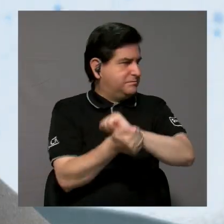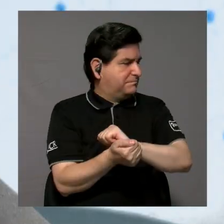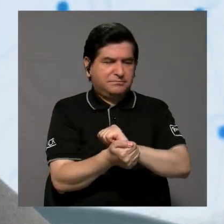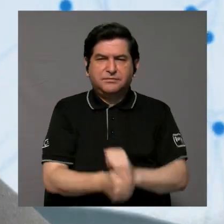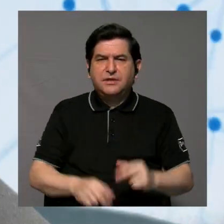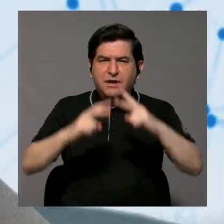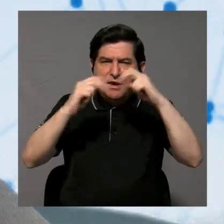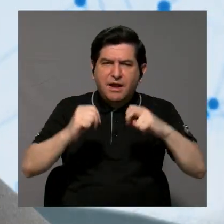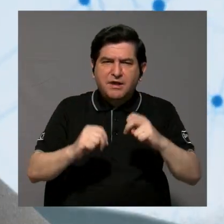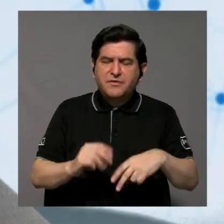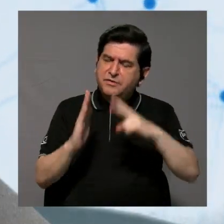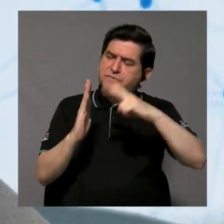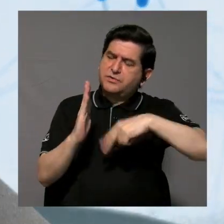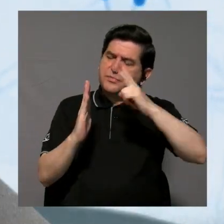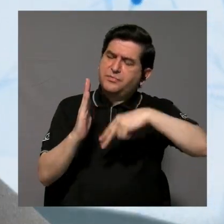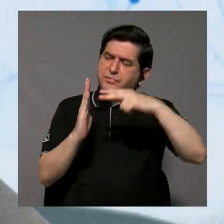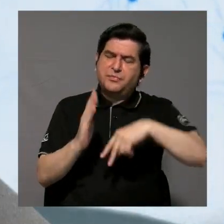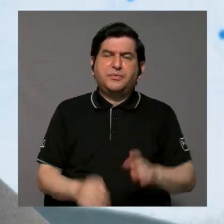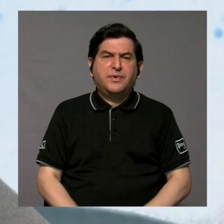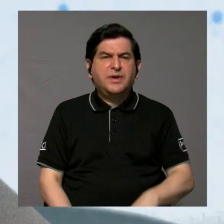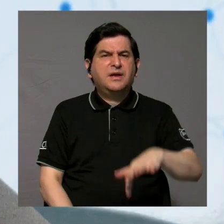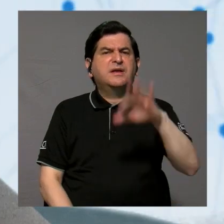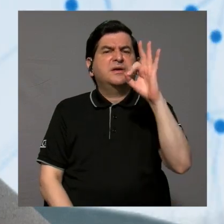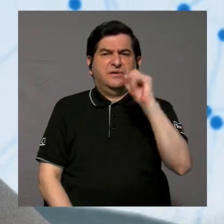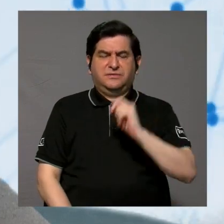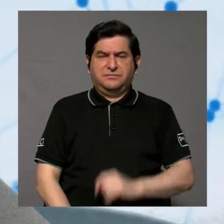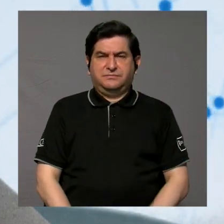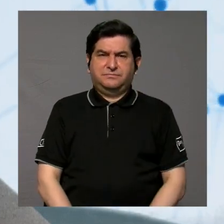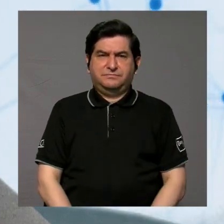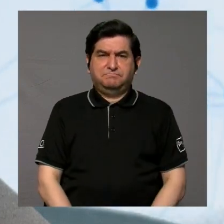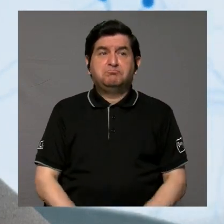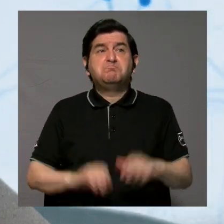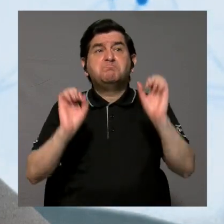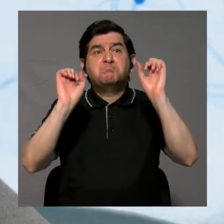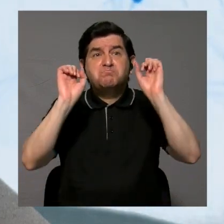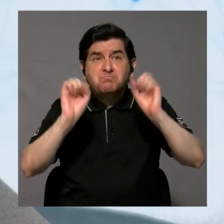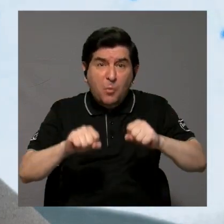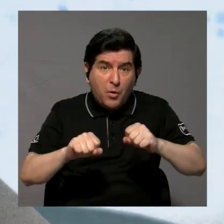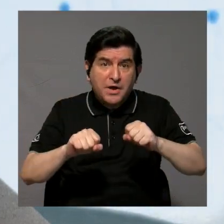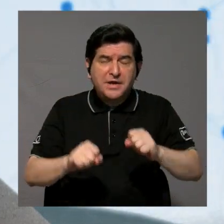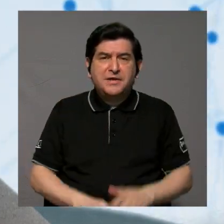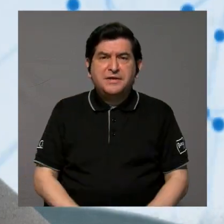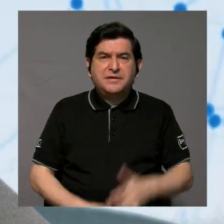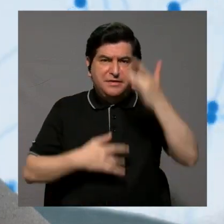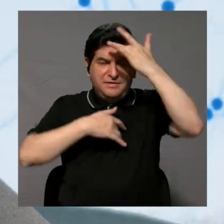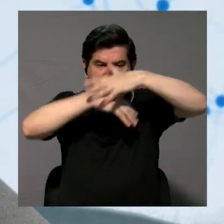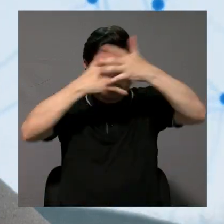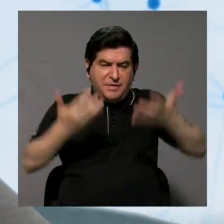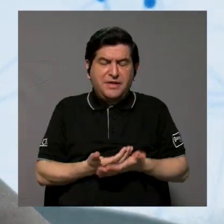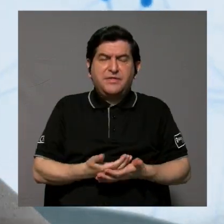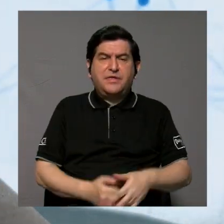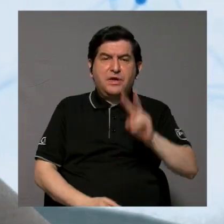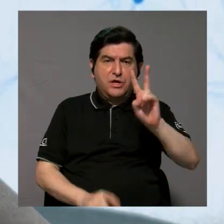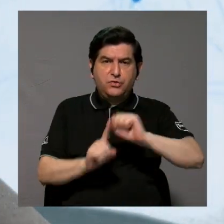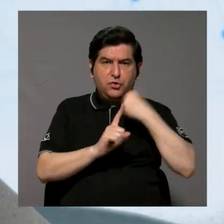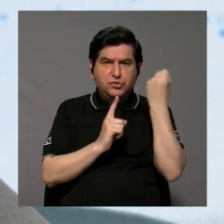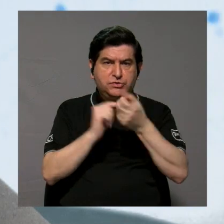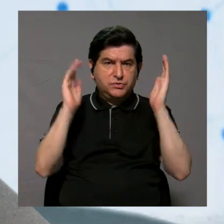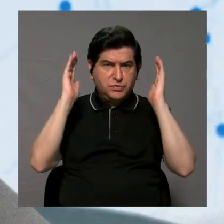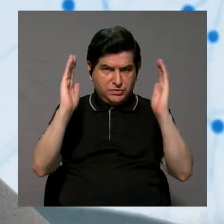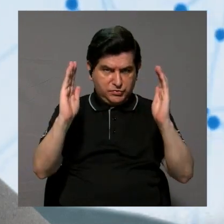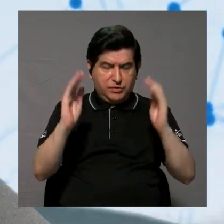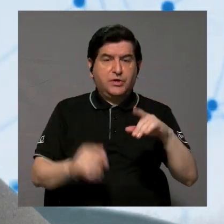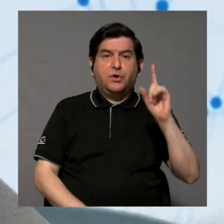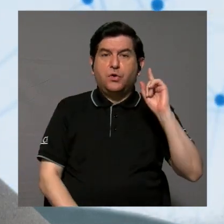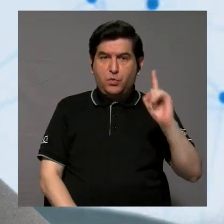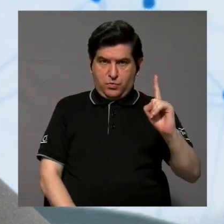Y al revisar la literatura, nosotros encontramos que podía la pandemia implicar 2 escenarios grandes.